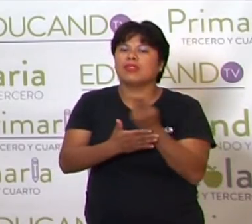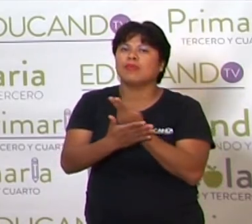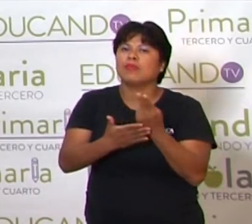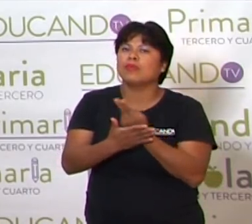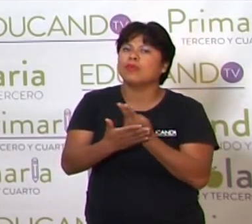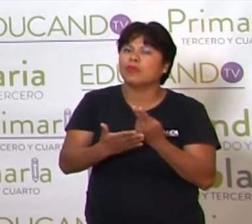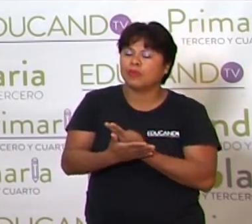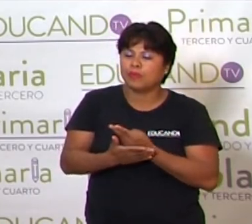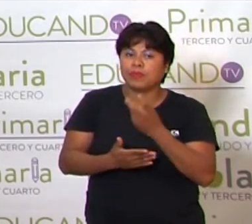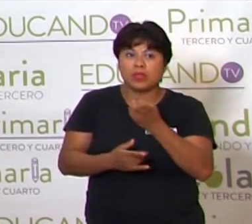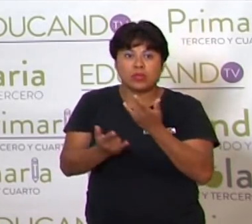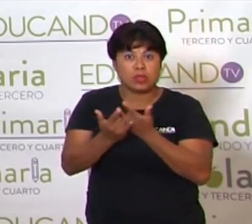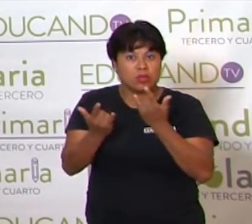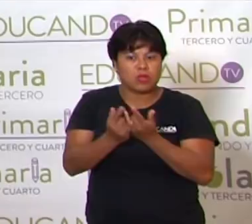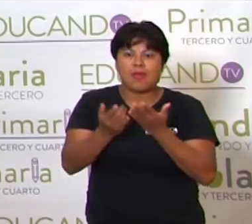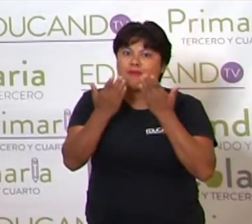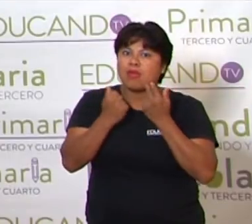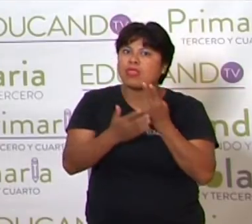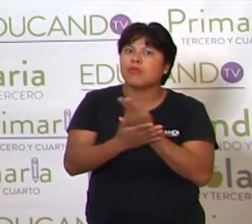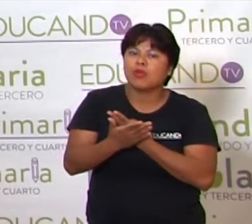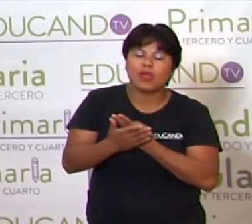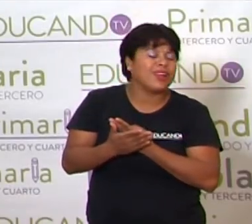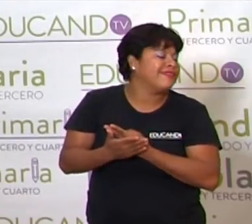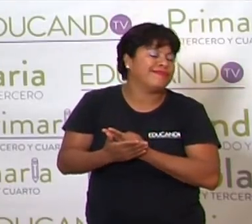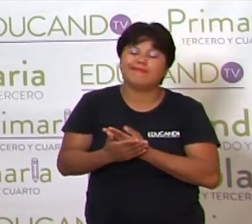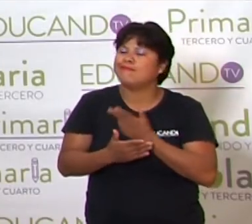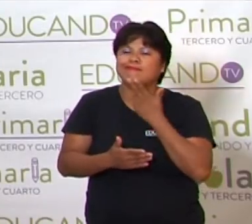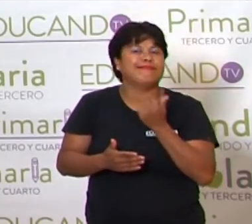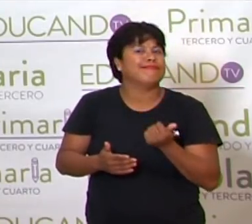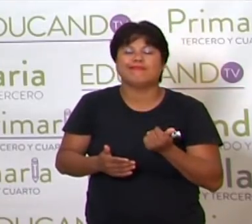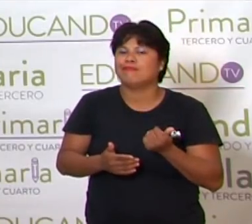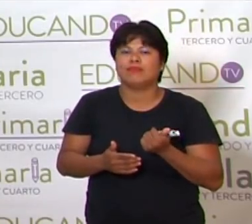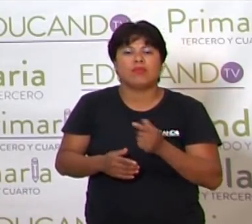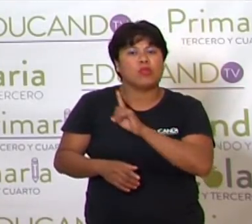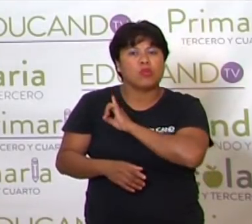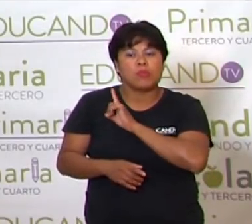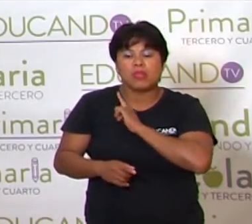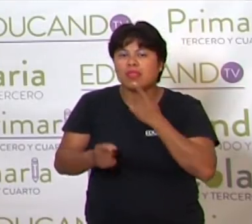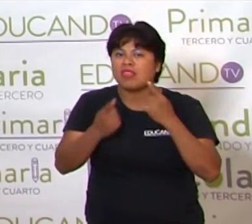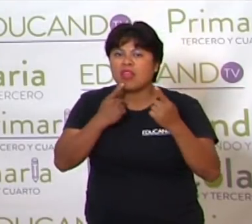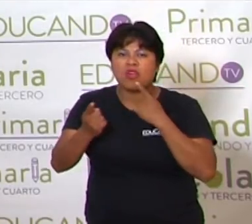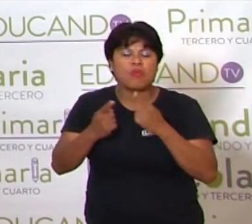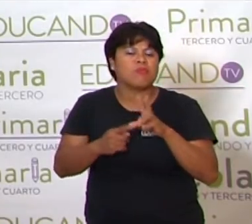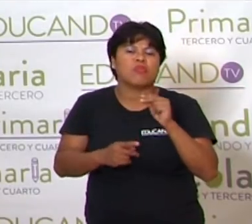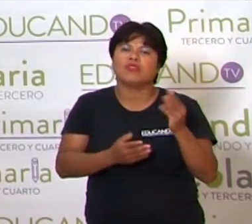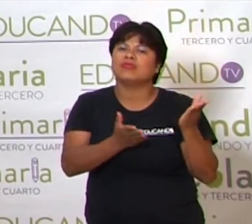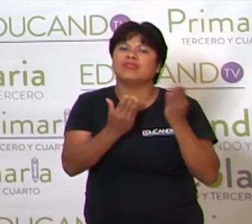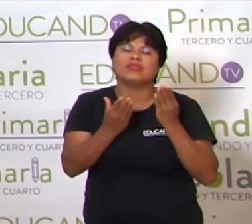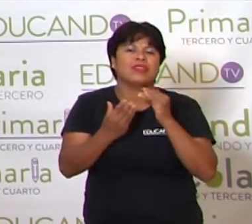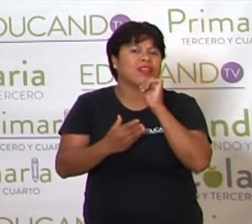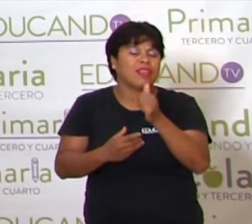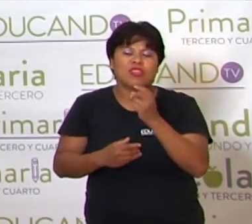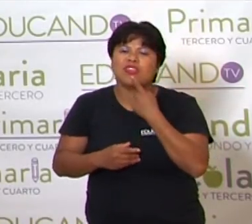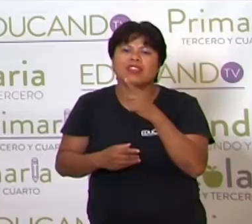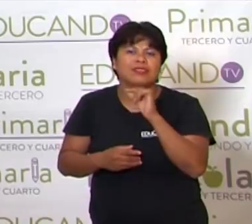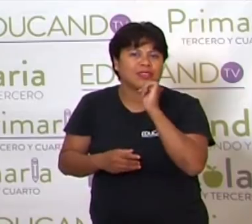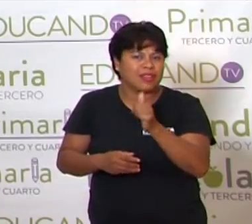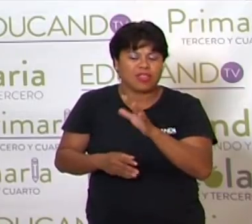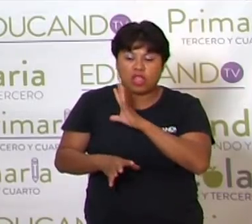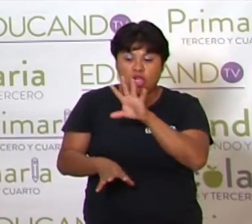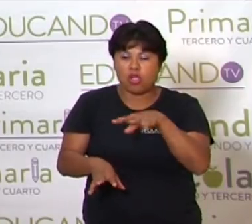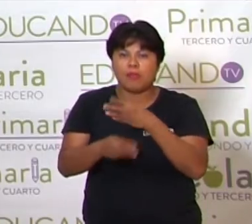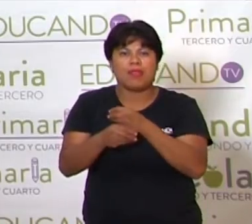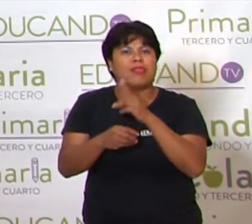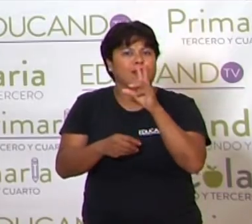dibujos. Una historieta sin dibujos, pues no, ni con puro diálogo no nos enseña nada, no nos dice nada, no está